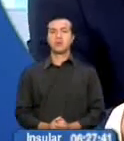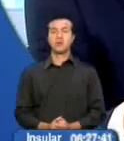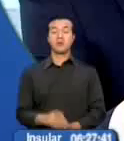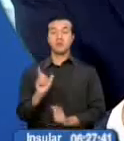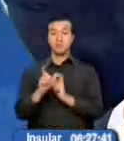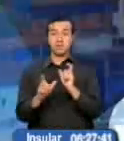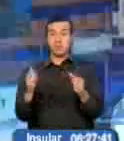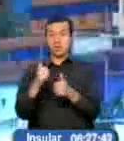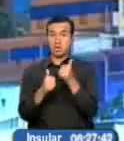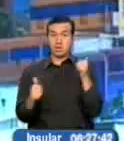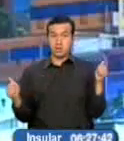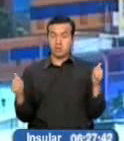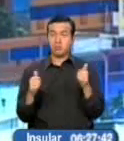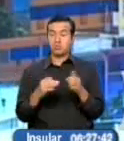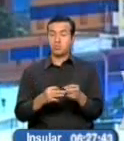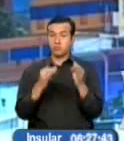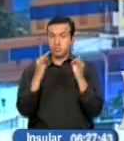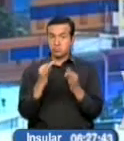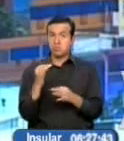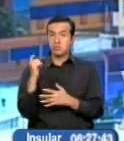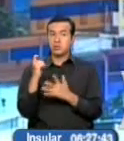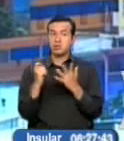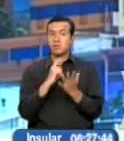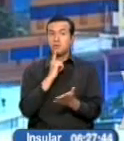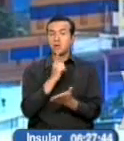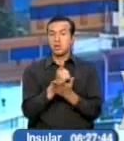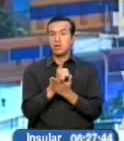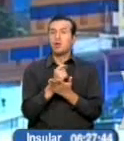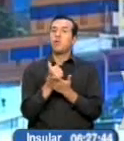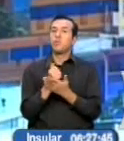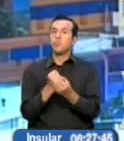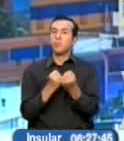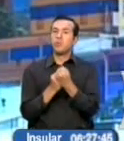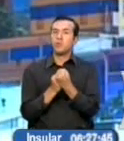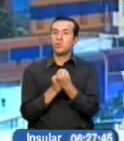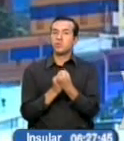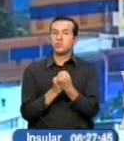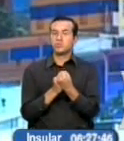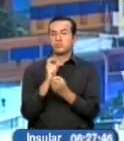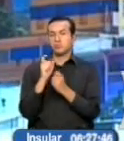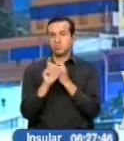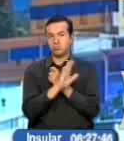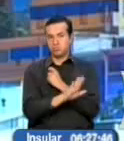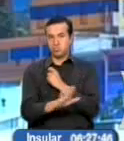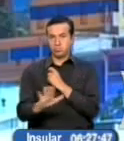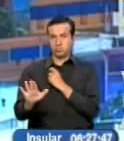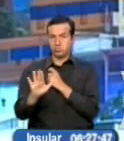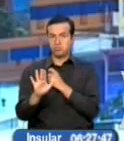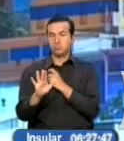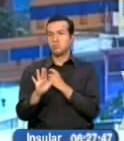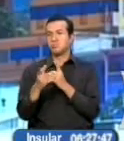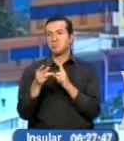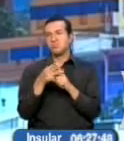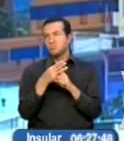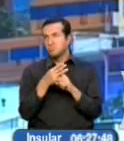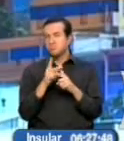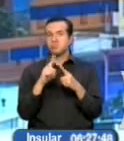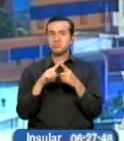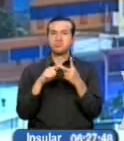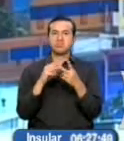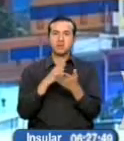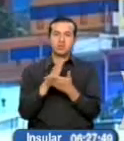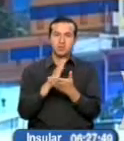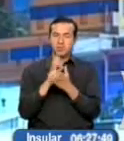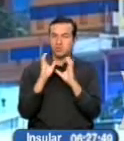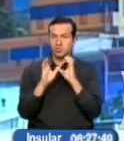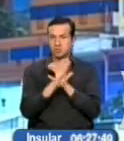El candidato debe de ser un facilitador de las aspiraciones populares. En las redes sociales, en los medios de comunicación,